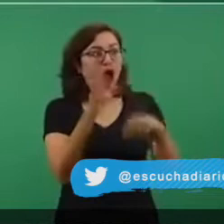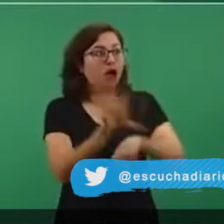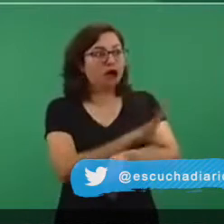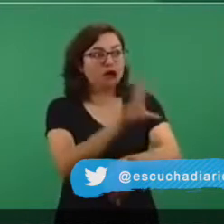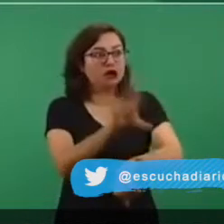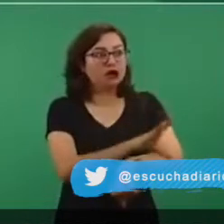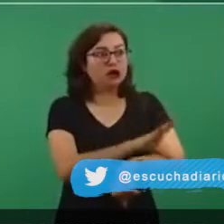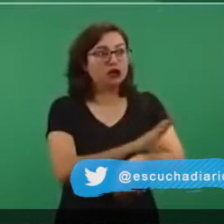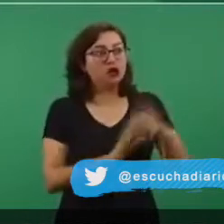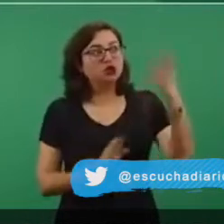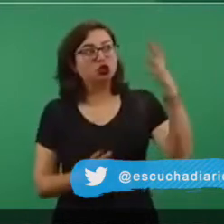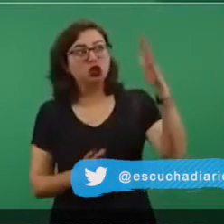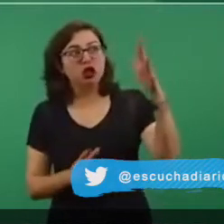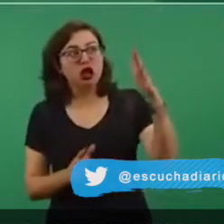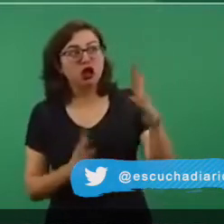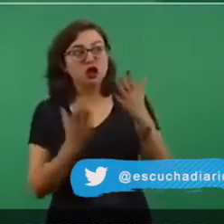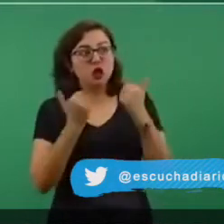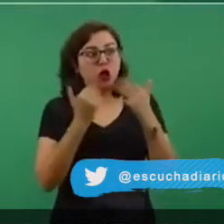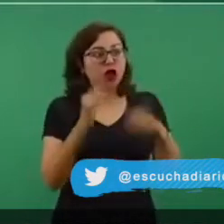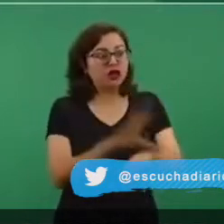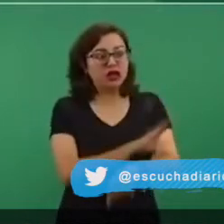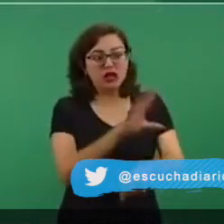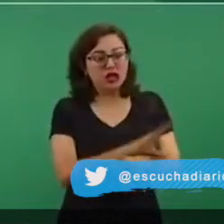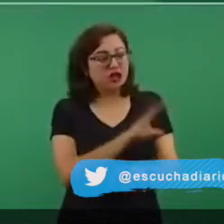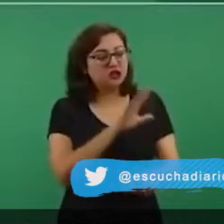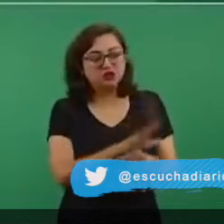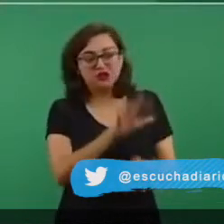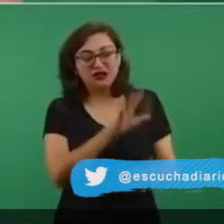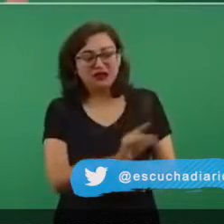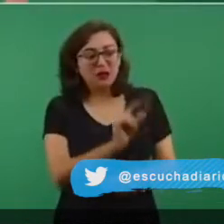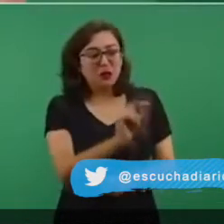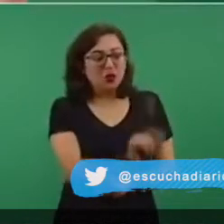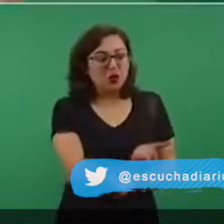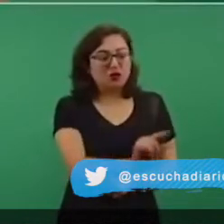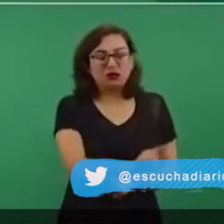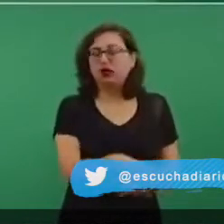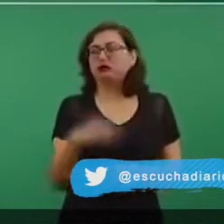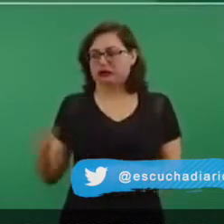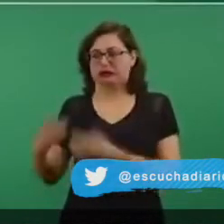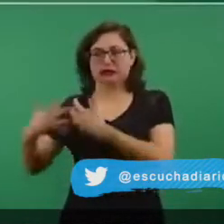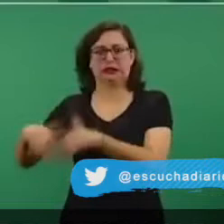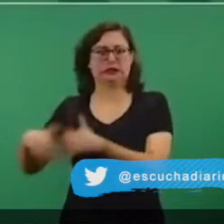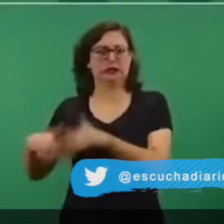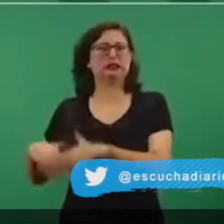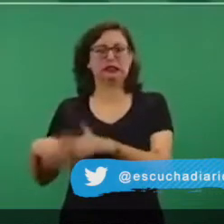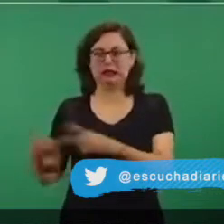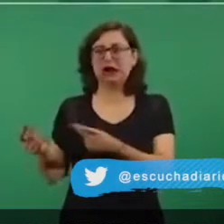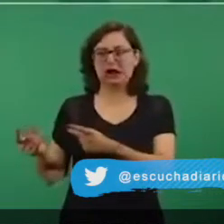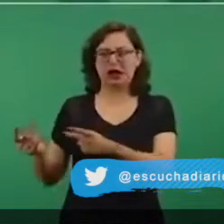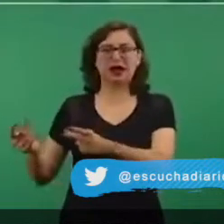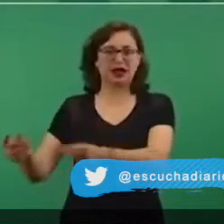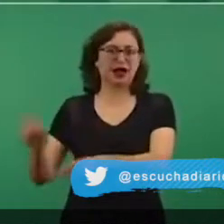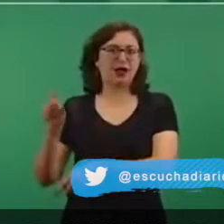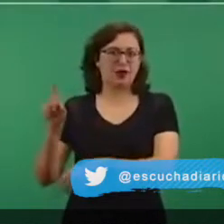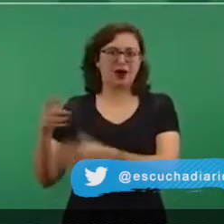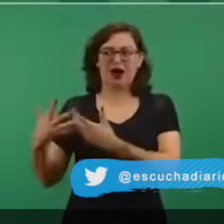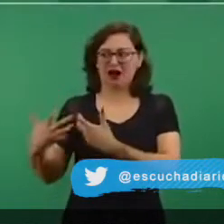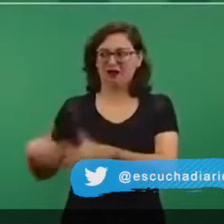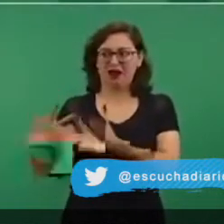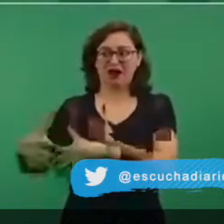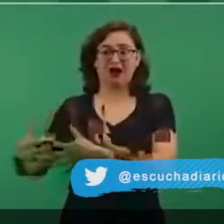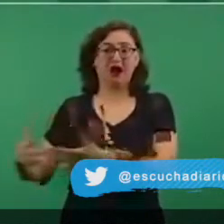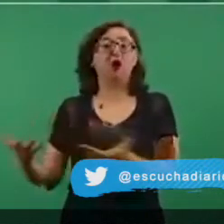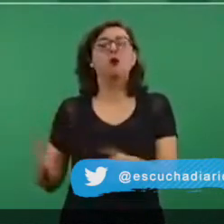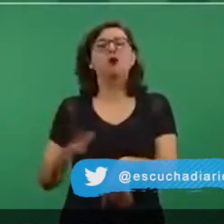fundamentalmente, y de la energía solar. Entonces, como no siempre hay